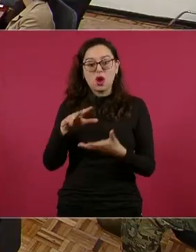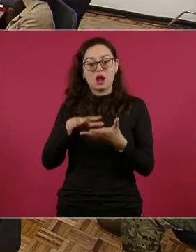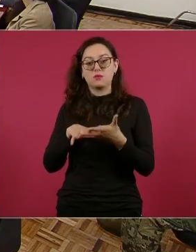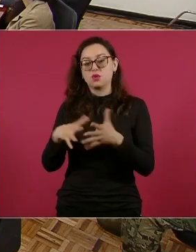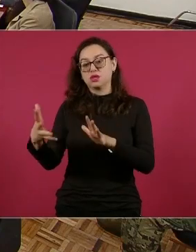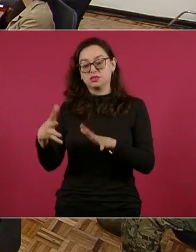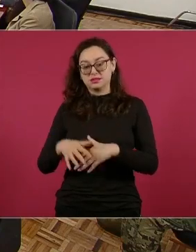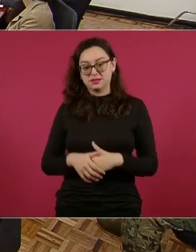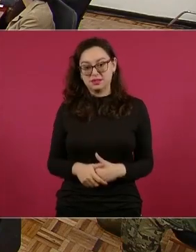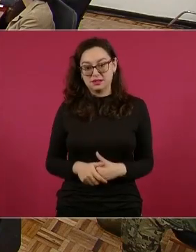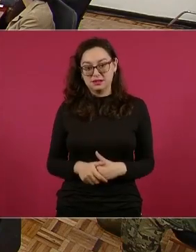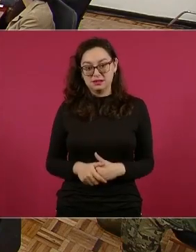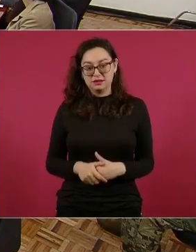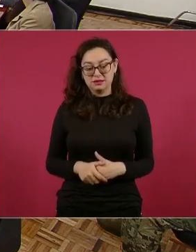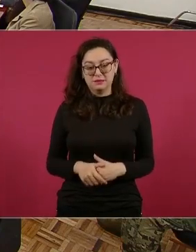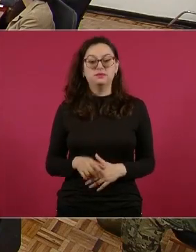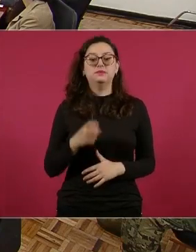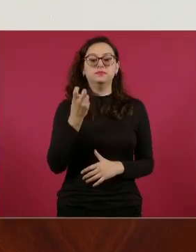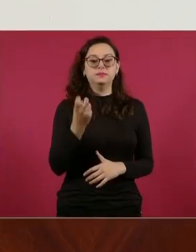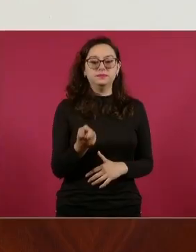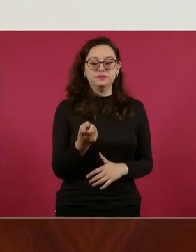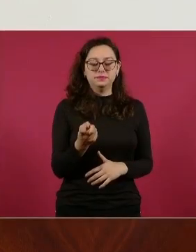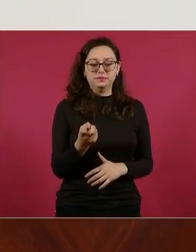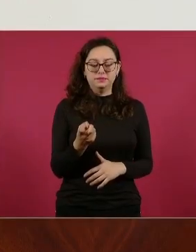Eso es lo que estamos